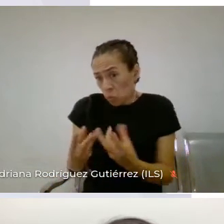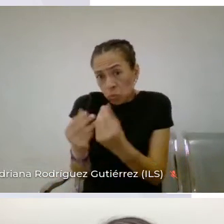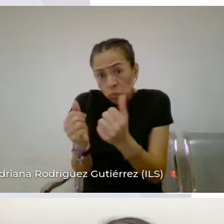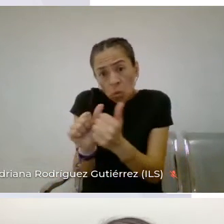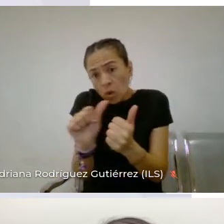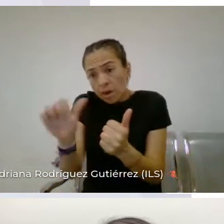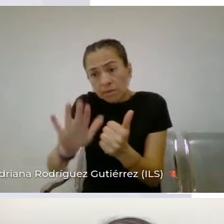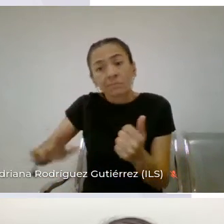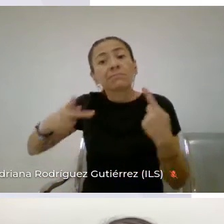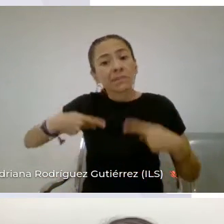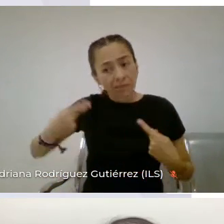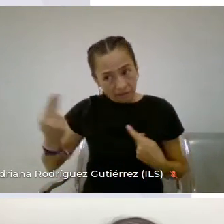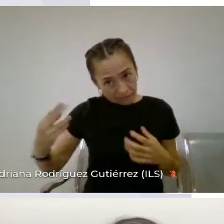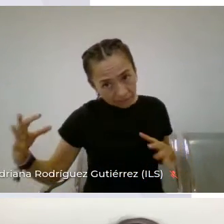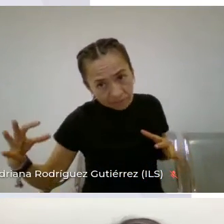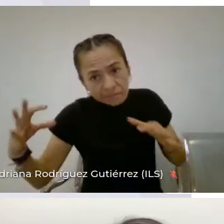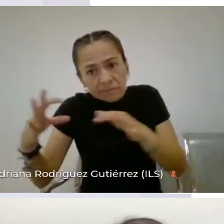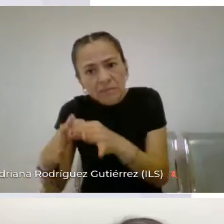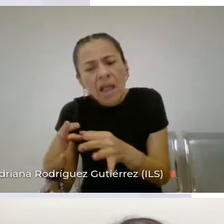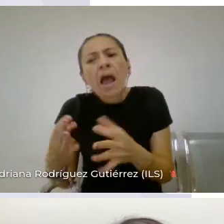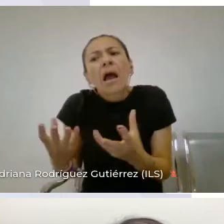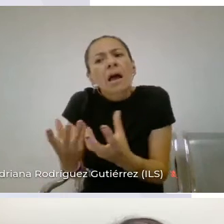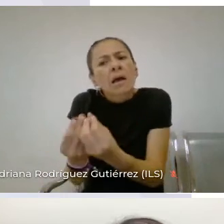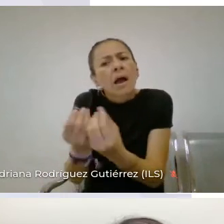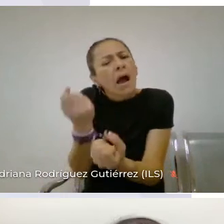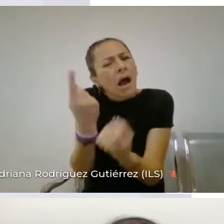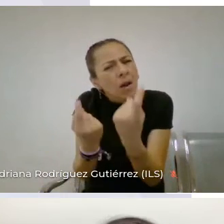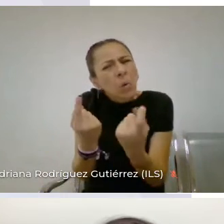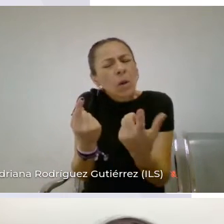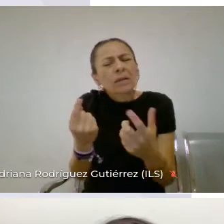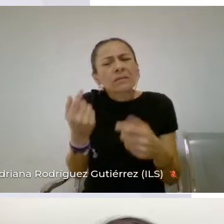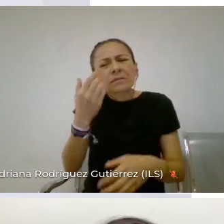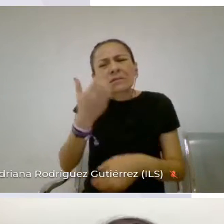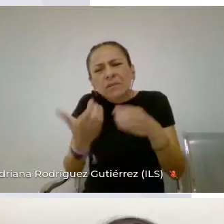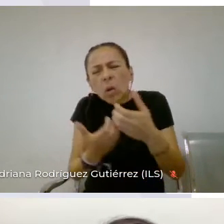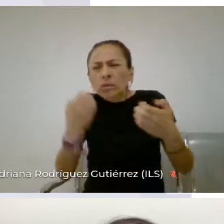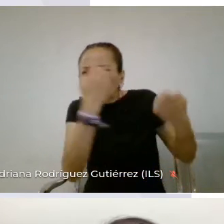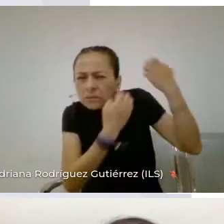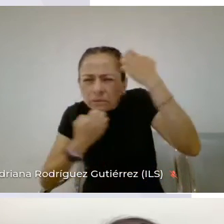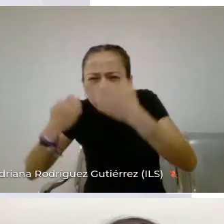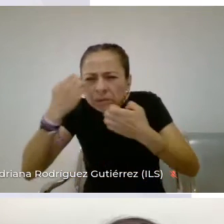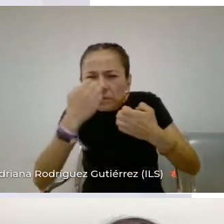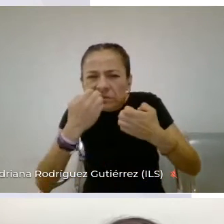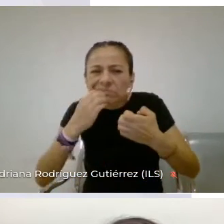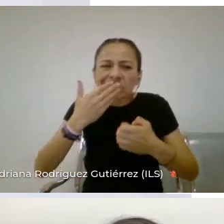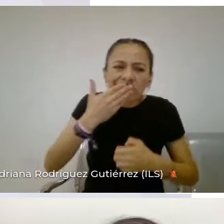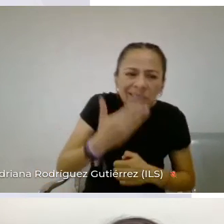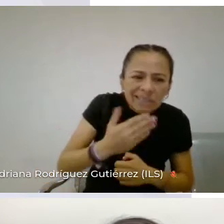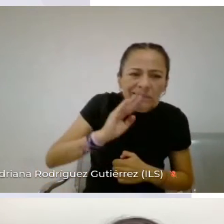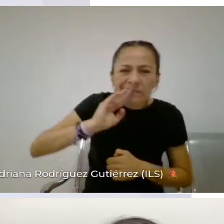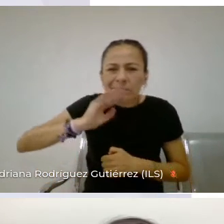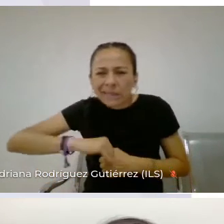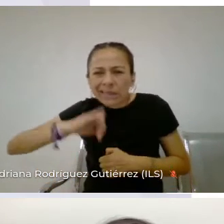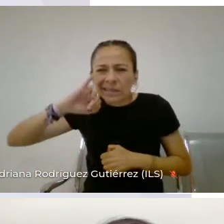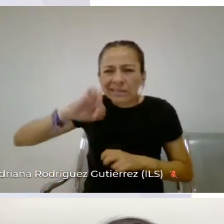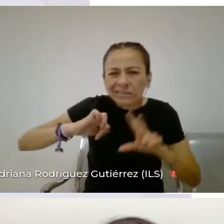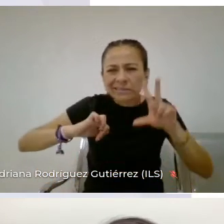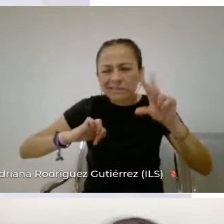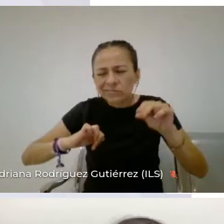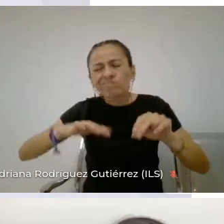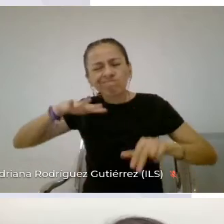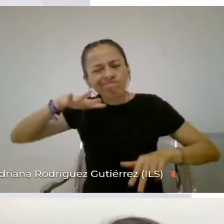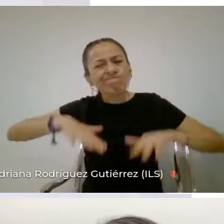necesariamente se pueden controlar. Entonces por eso es importante tener este ajuste y esta capacidad de reinventarte, de volver a